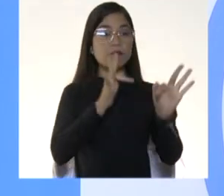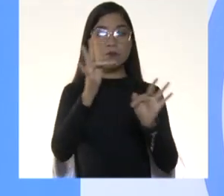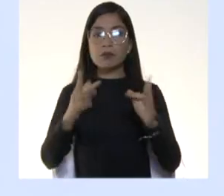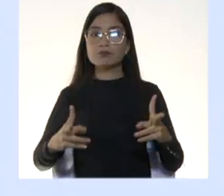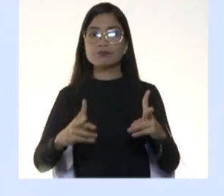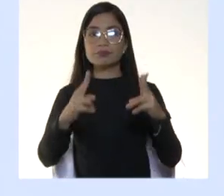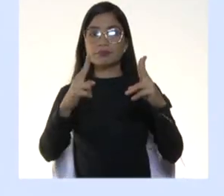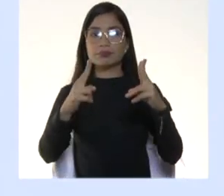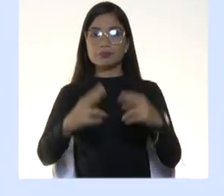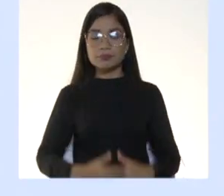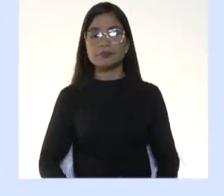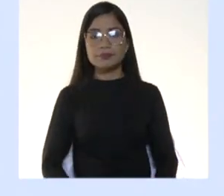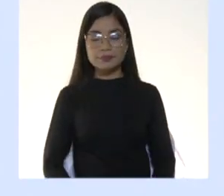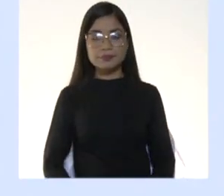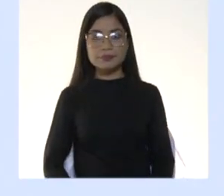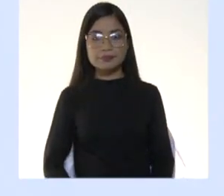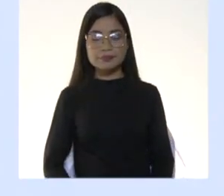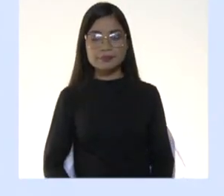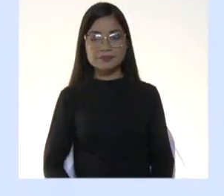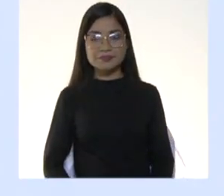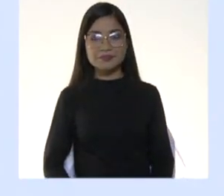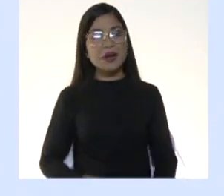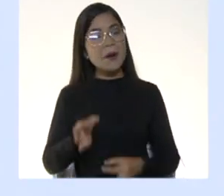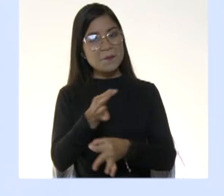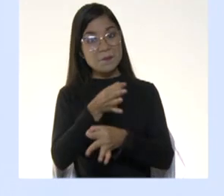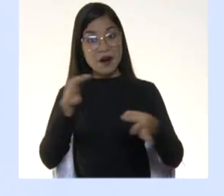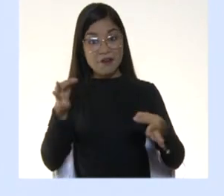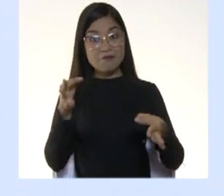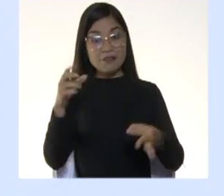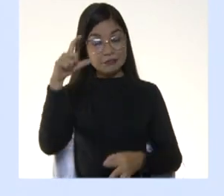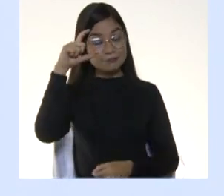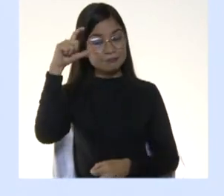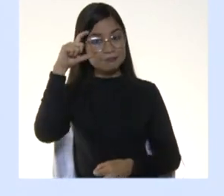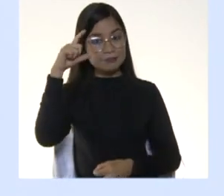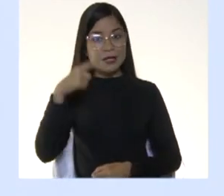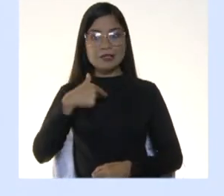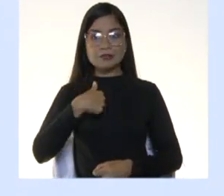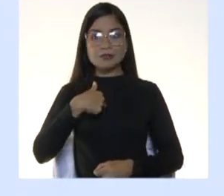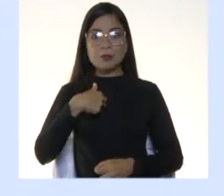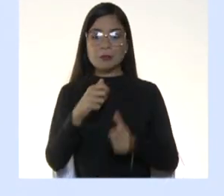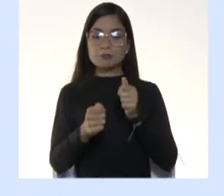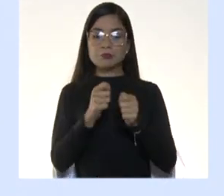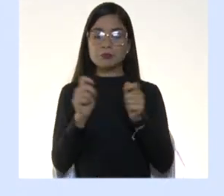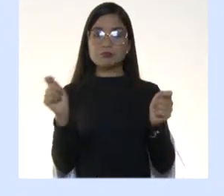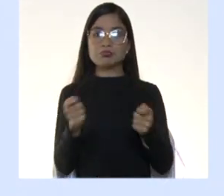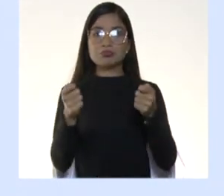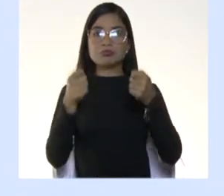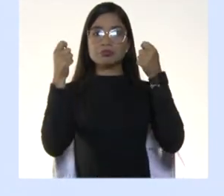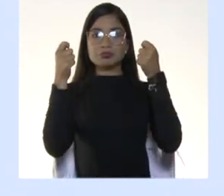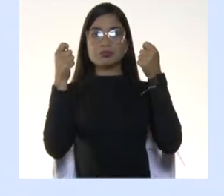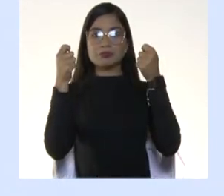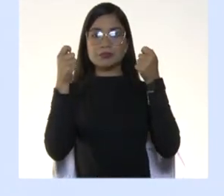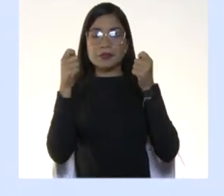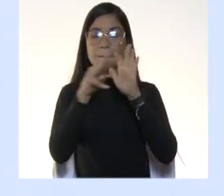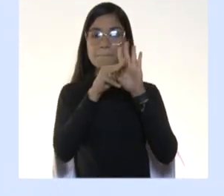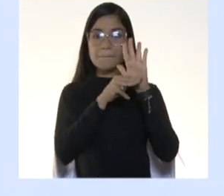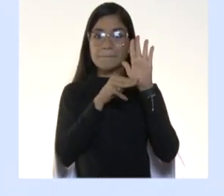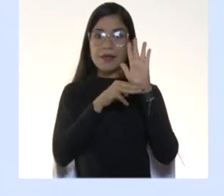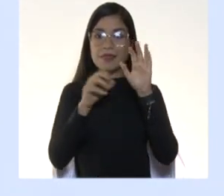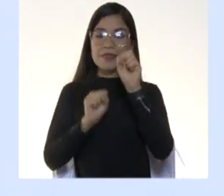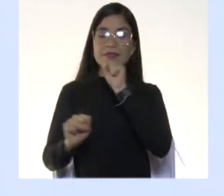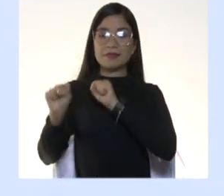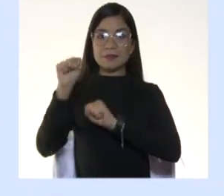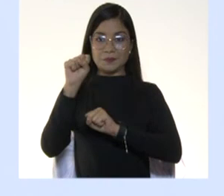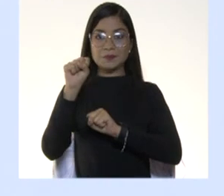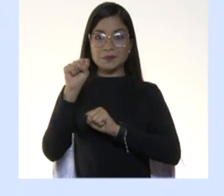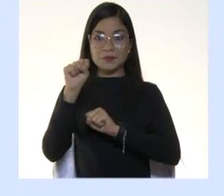COVID-19. Perfecto, Miguel. Entonces ya voy a postear esas medidas de bioseguridad a través de las redes sociales de